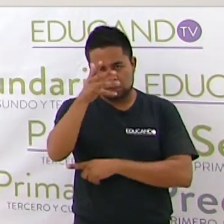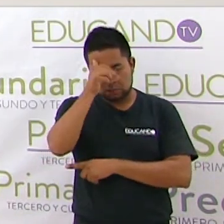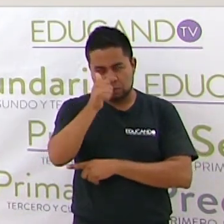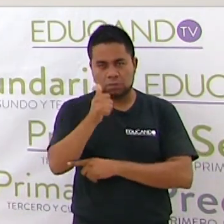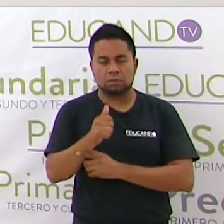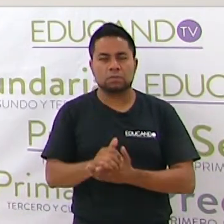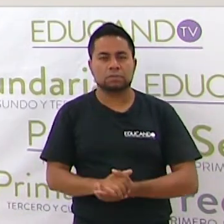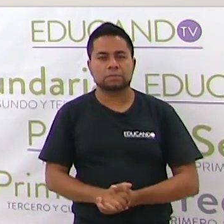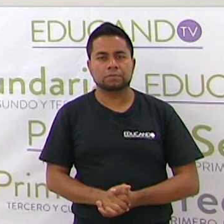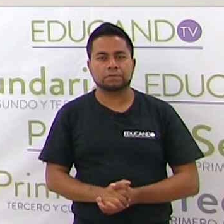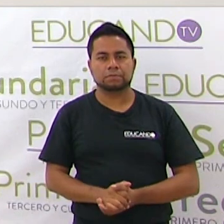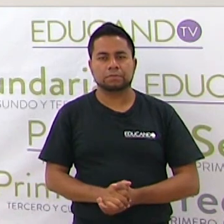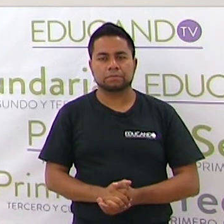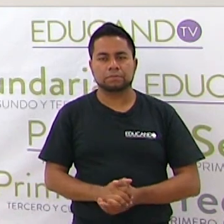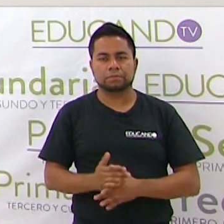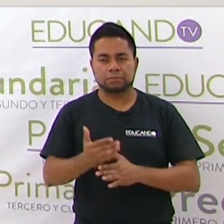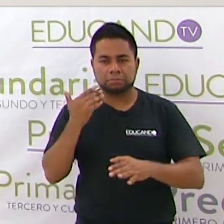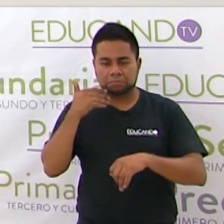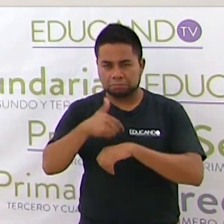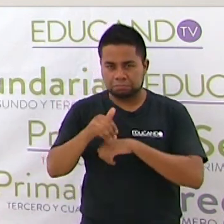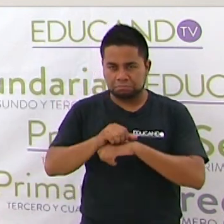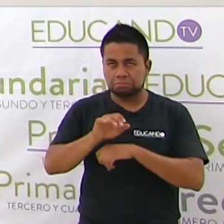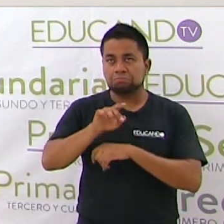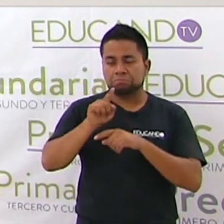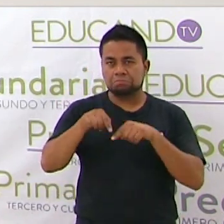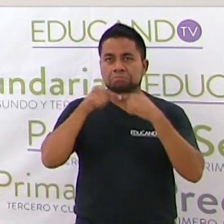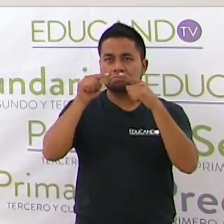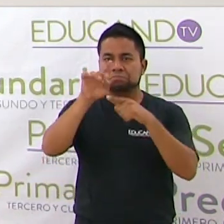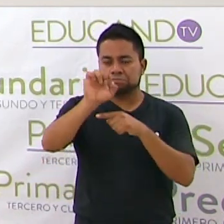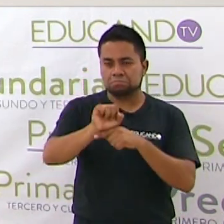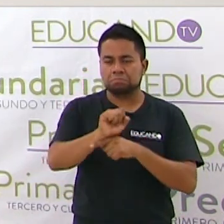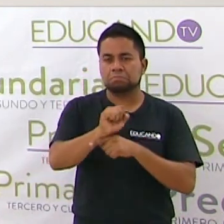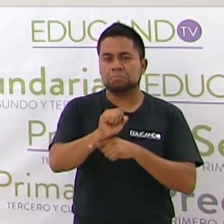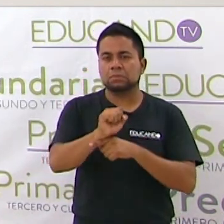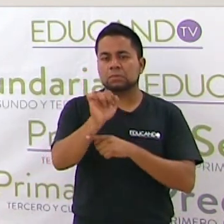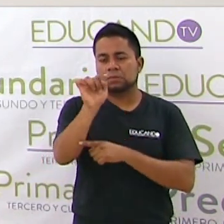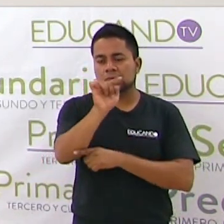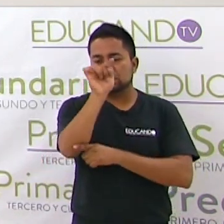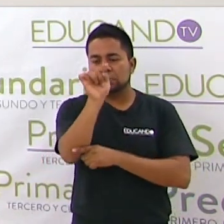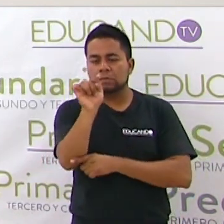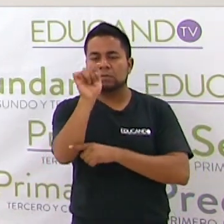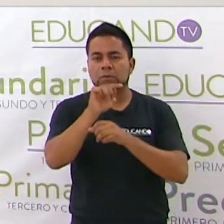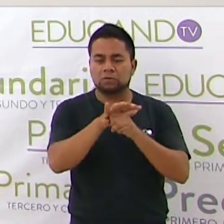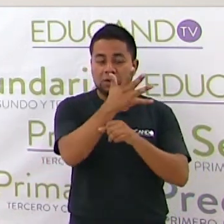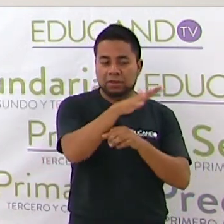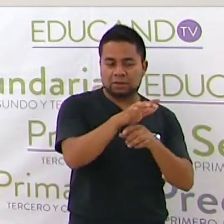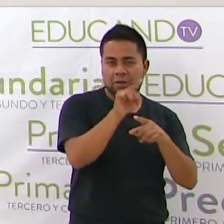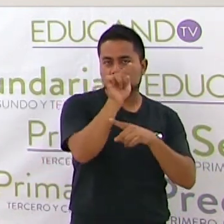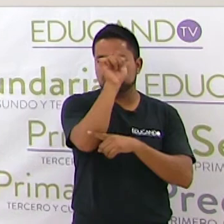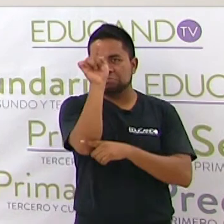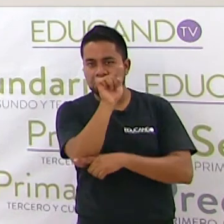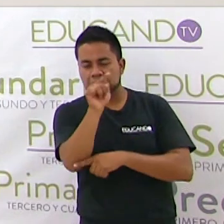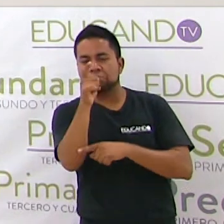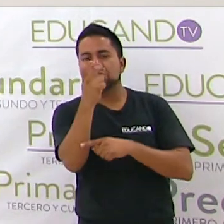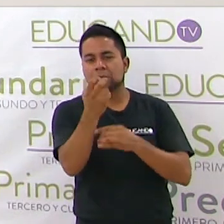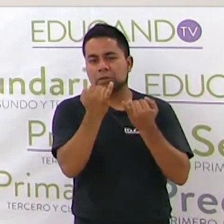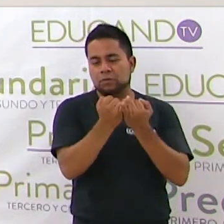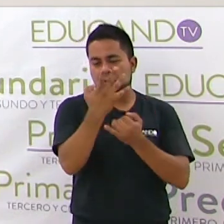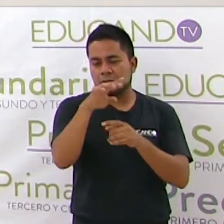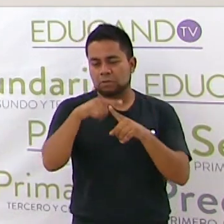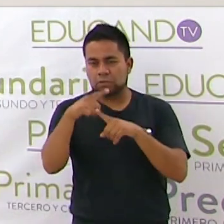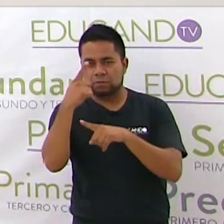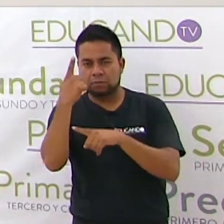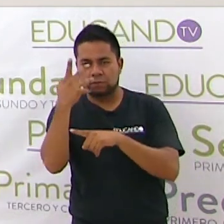dio, este número me dio de elevar al cuadrado el número 10 por